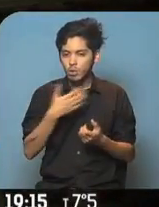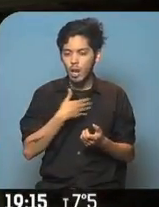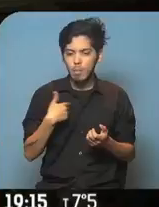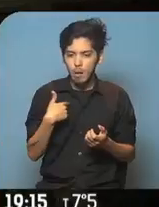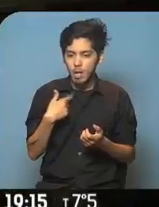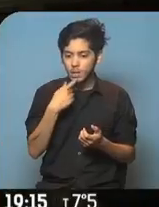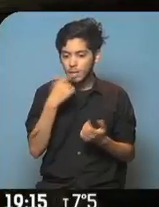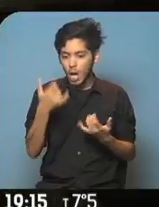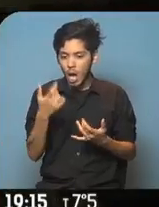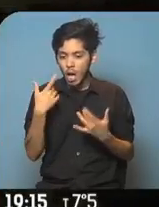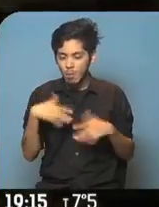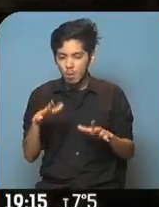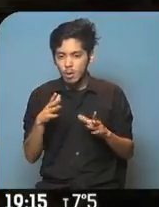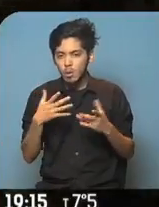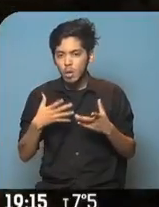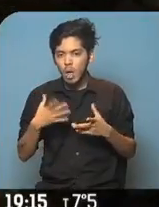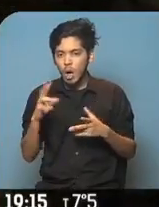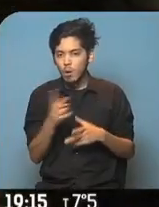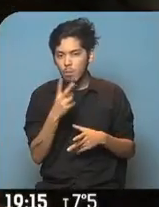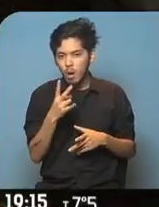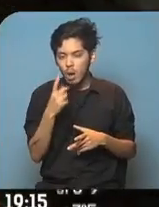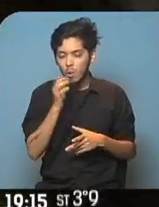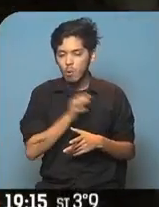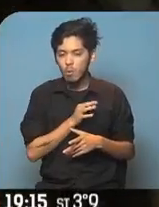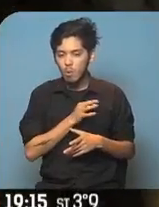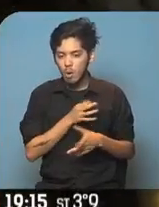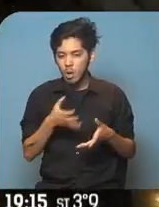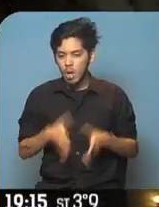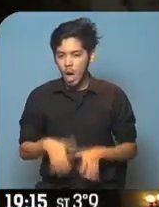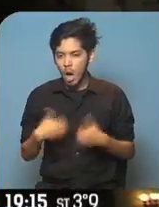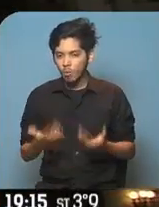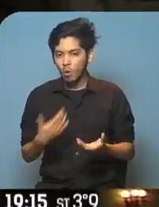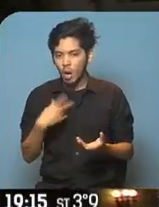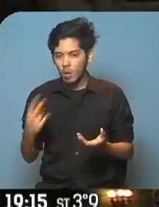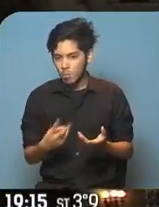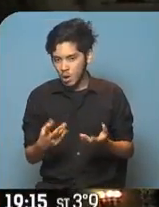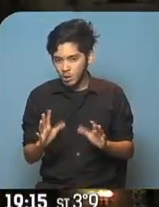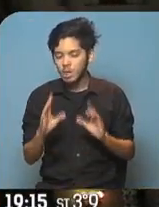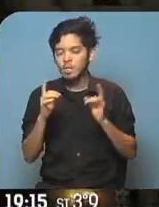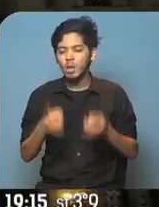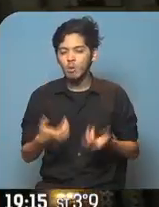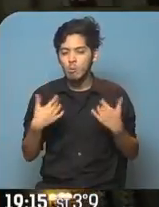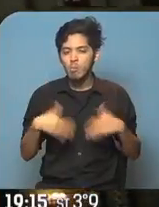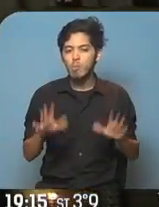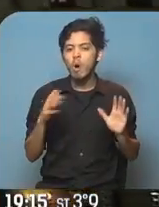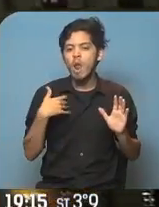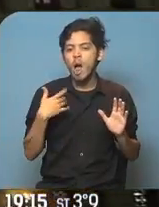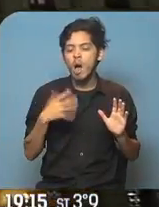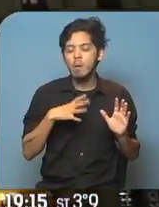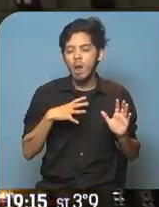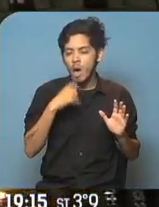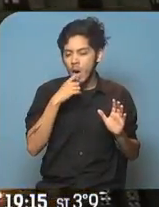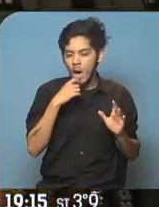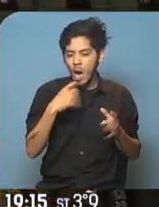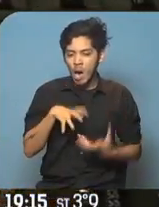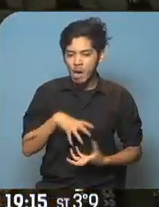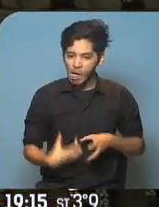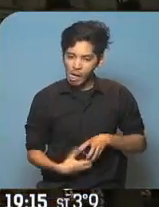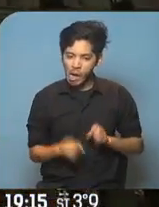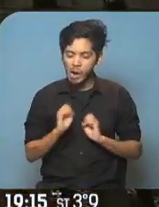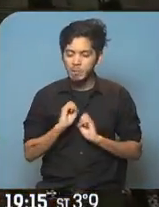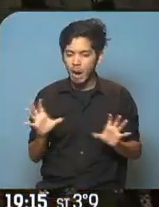hay diagnóstico de inviabilidad de vida extrauterina del feto y también en caso de malformaciones fatales graves. Escuchamos